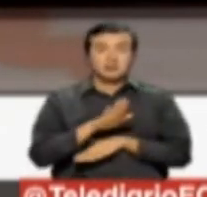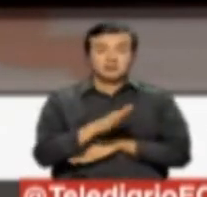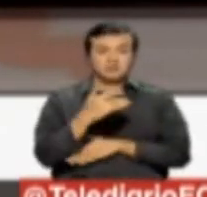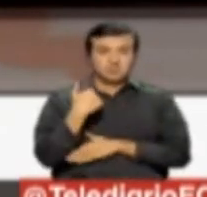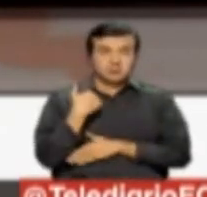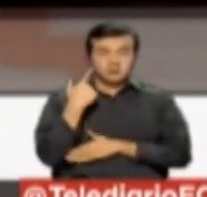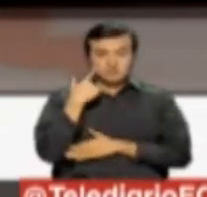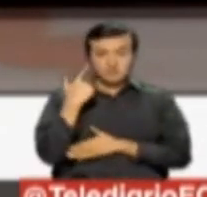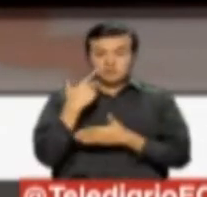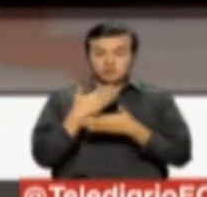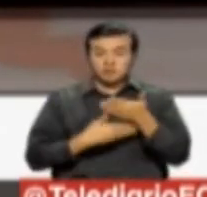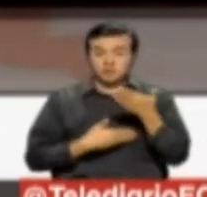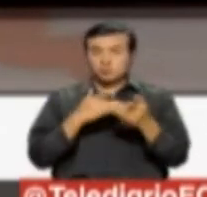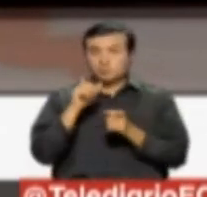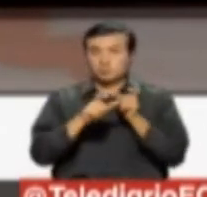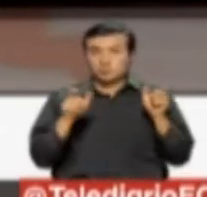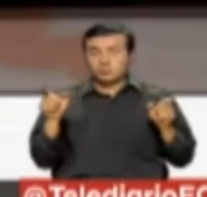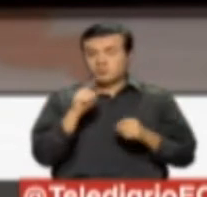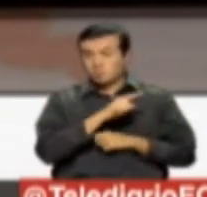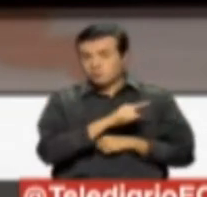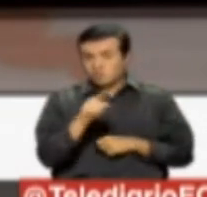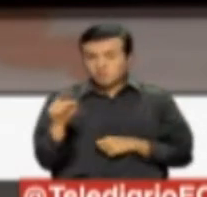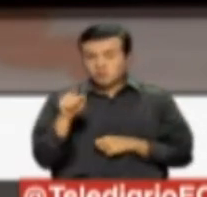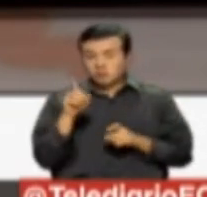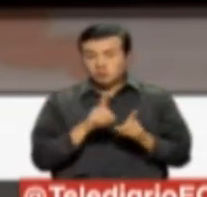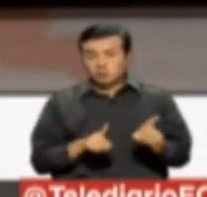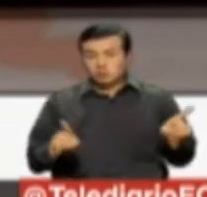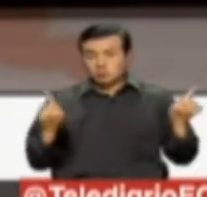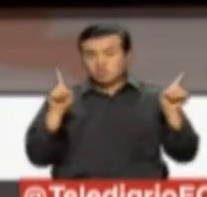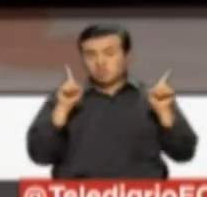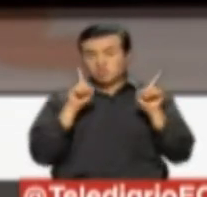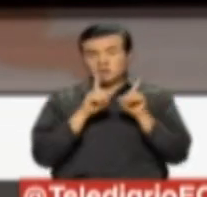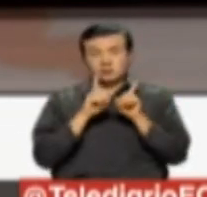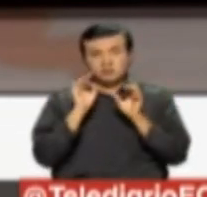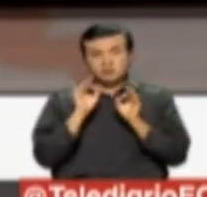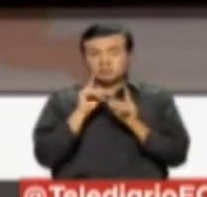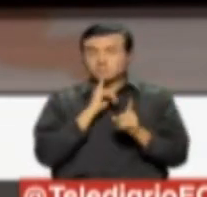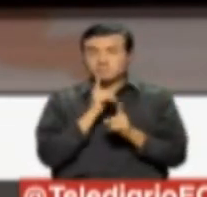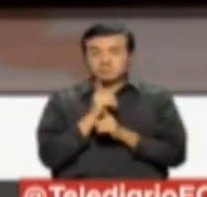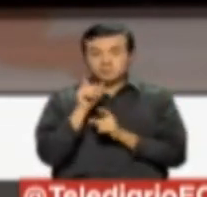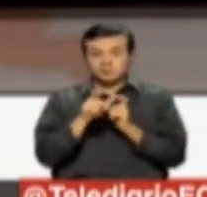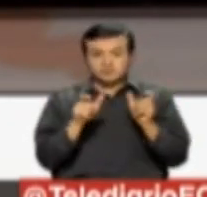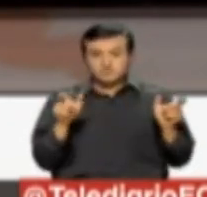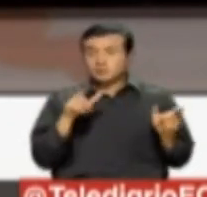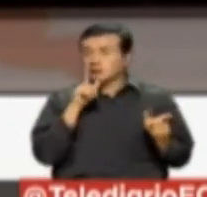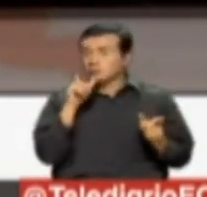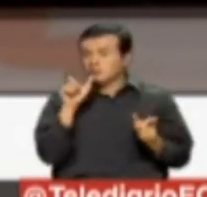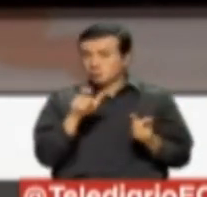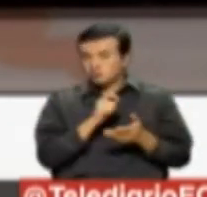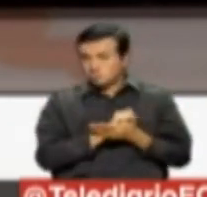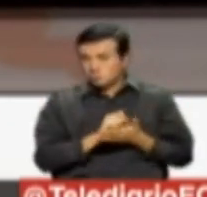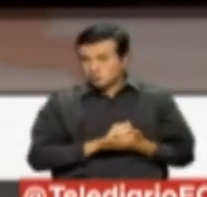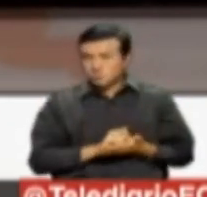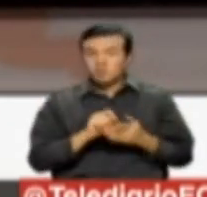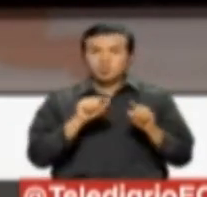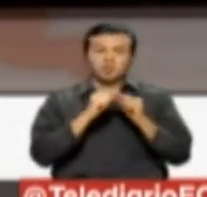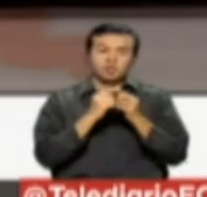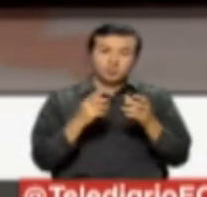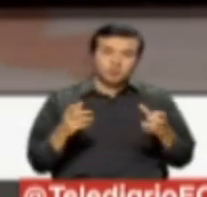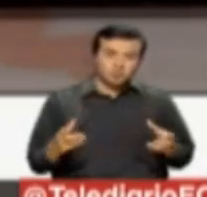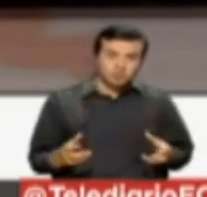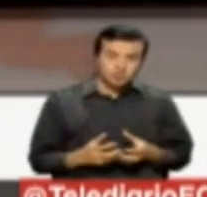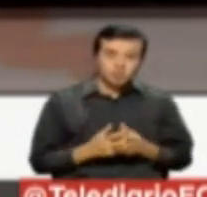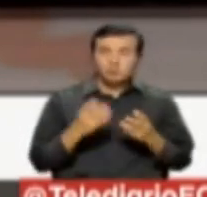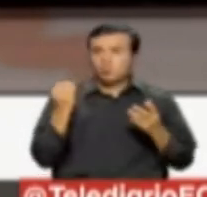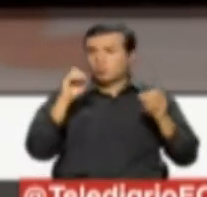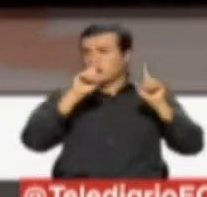un formulario dentro del cual se debe consignar algunos datos de identificación la persona que está haciendo si representa a un colectivo si es una